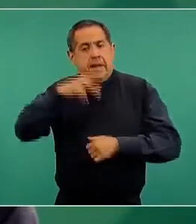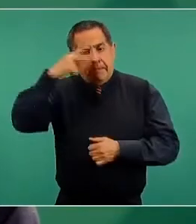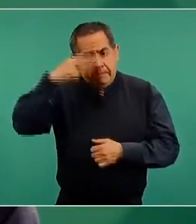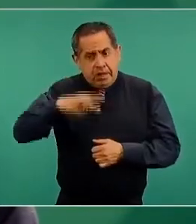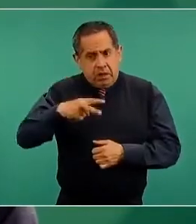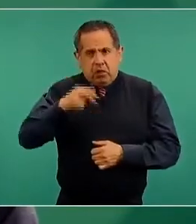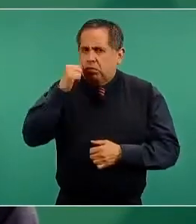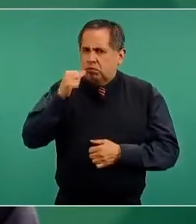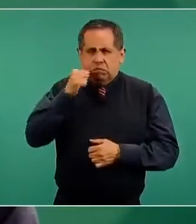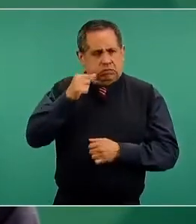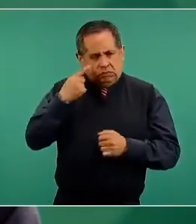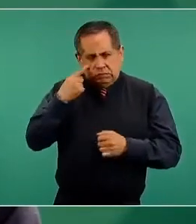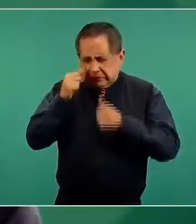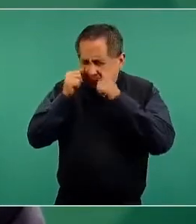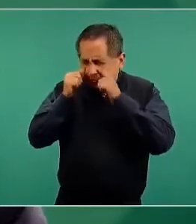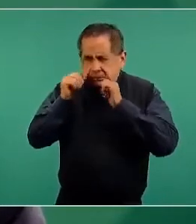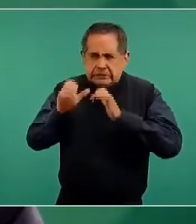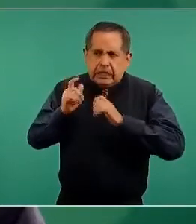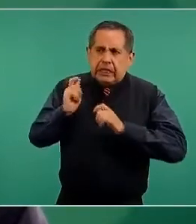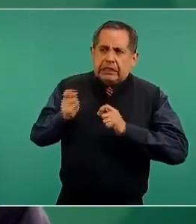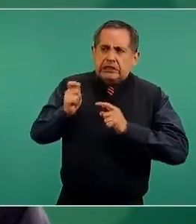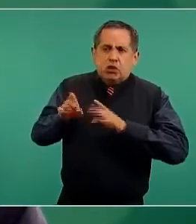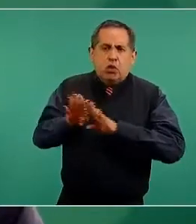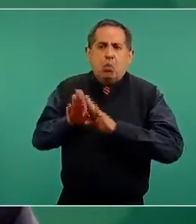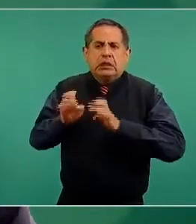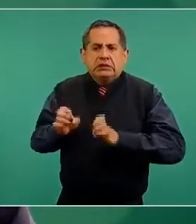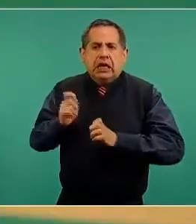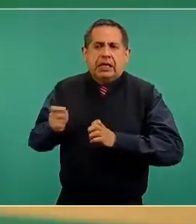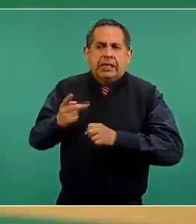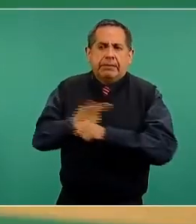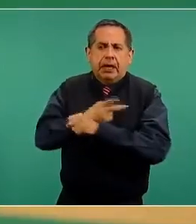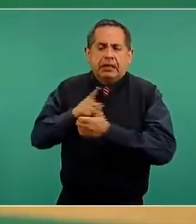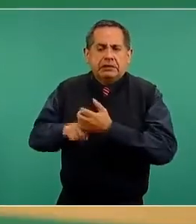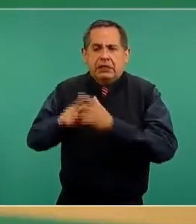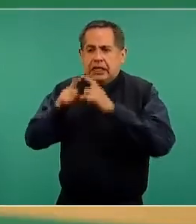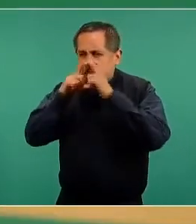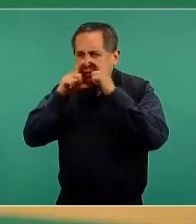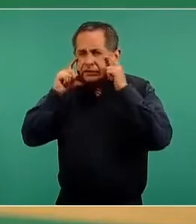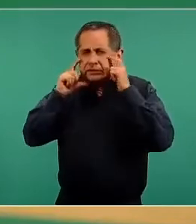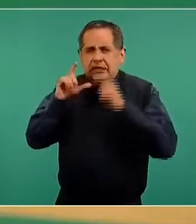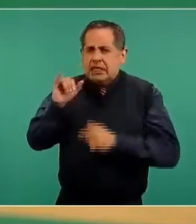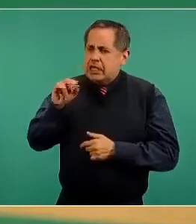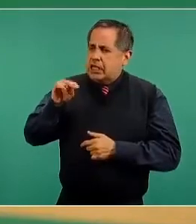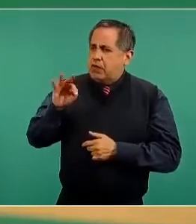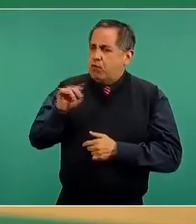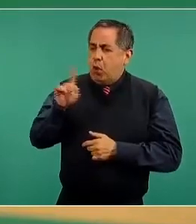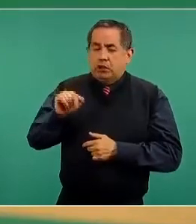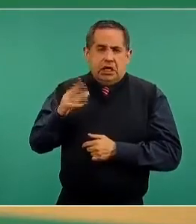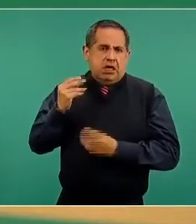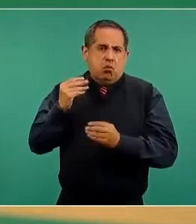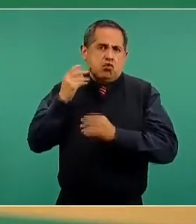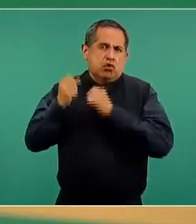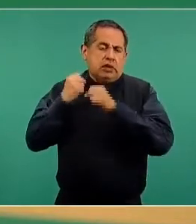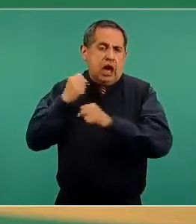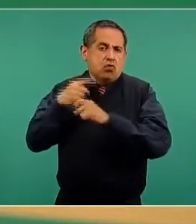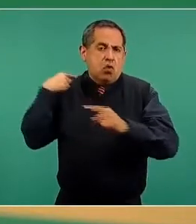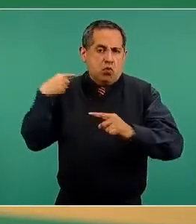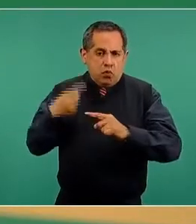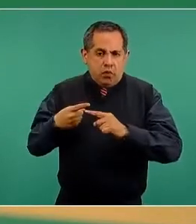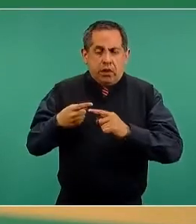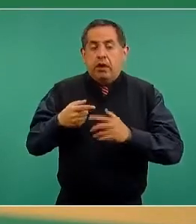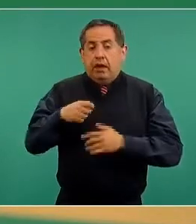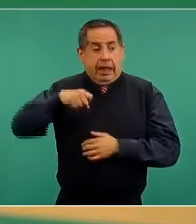venimos con un sistema de vigilancia epidemiológica de enfermedad respiratoria aguda que tiene muchos años de historia y que vivió